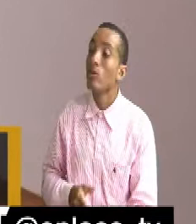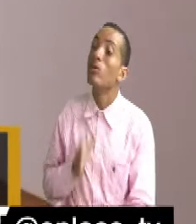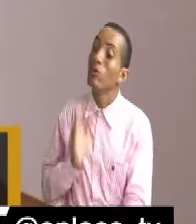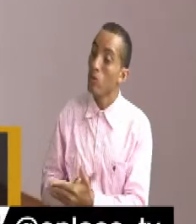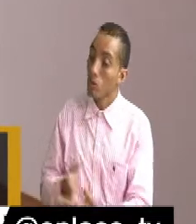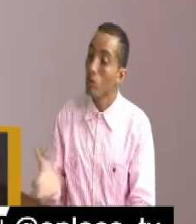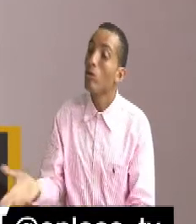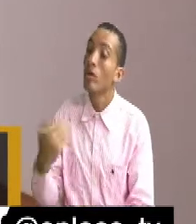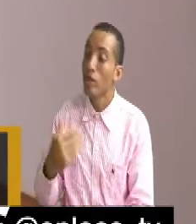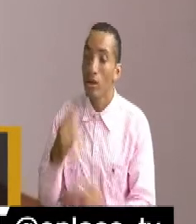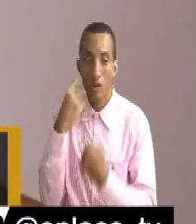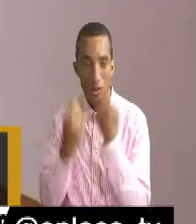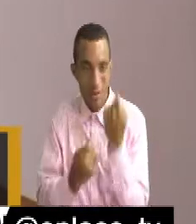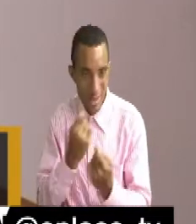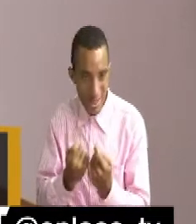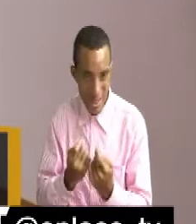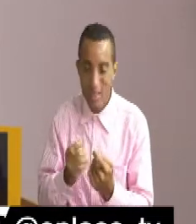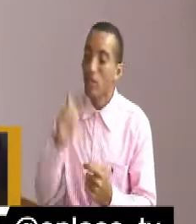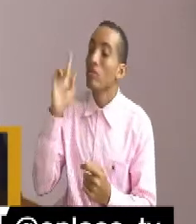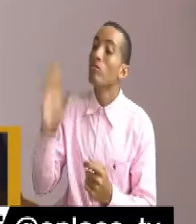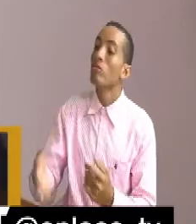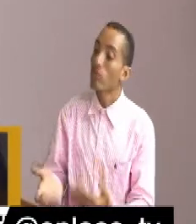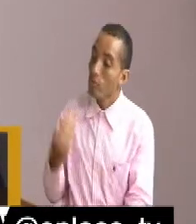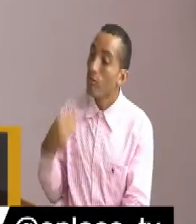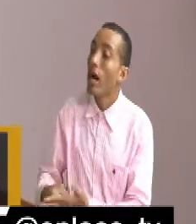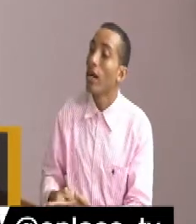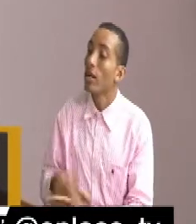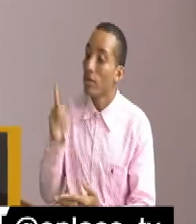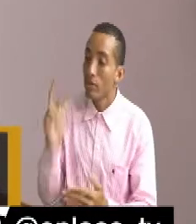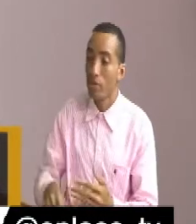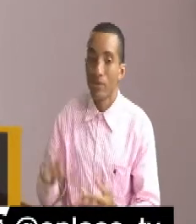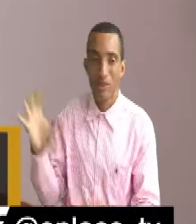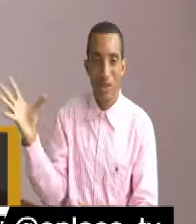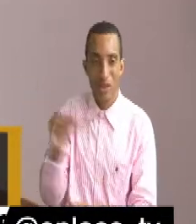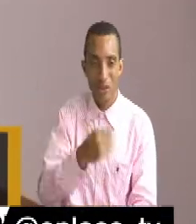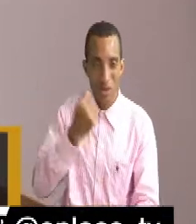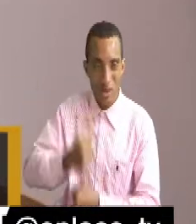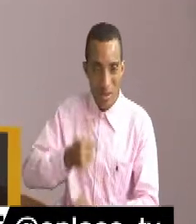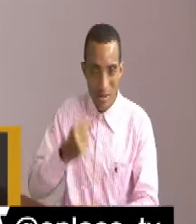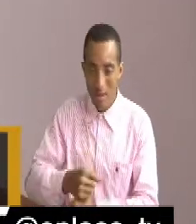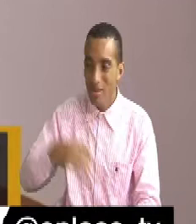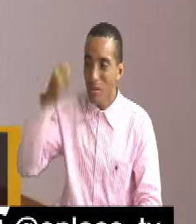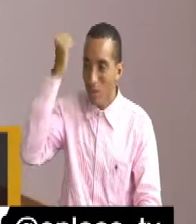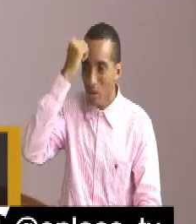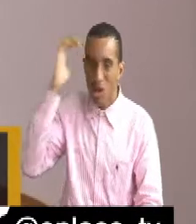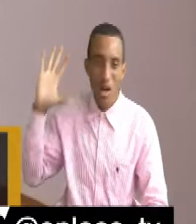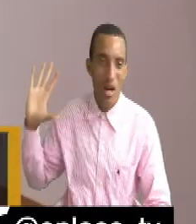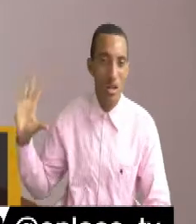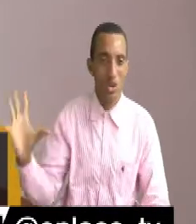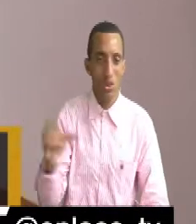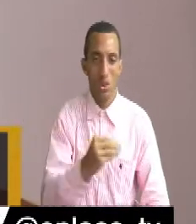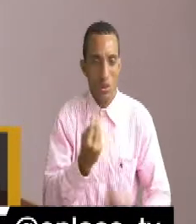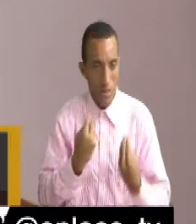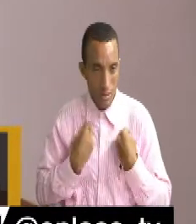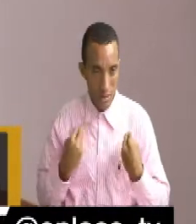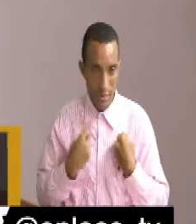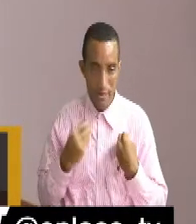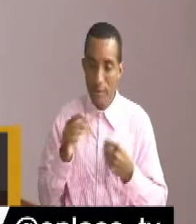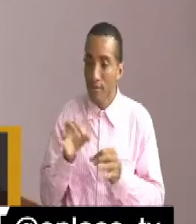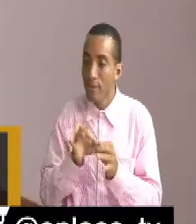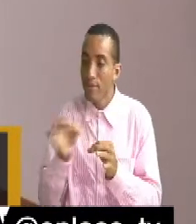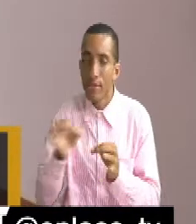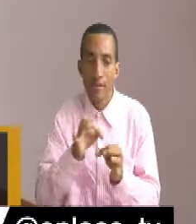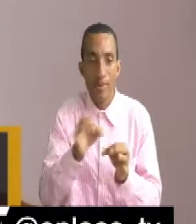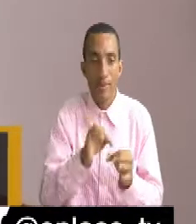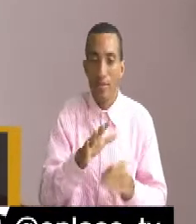pequeños comerciantes, a los trabajadores, a los profesores, prácticamente a todos los que vivimos en esa zona